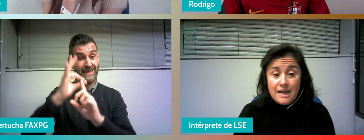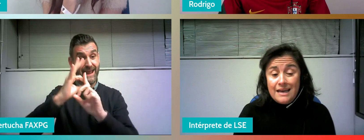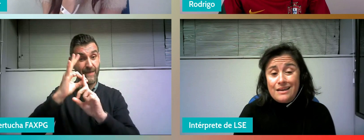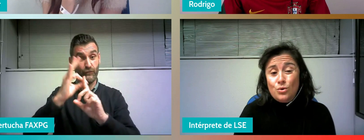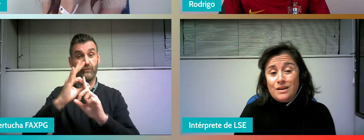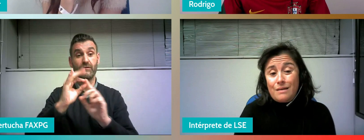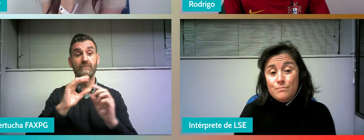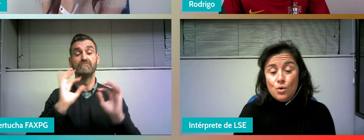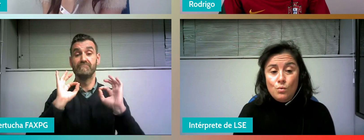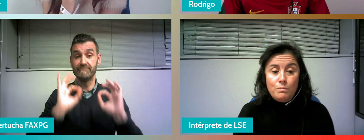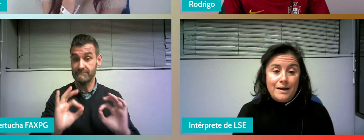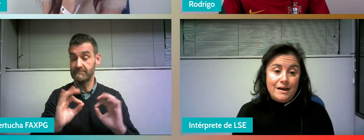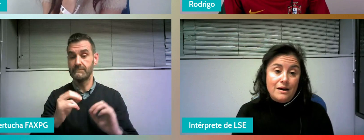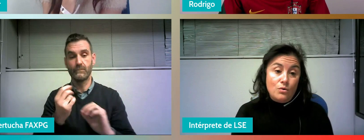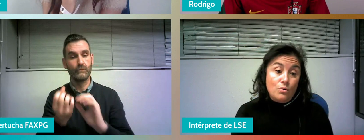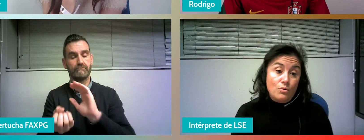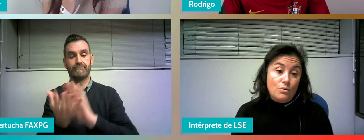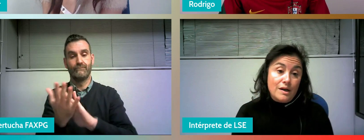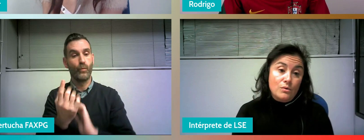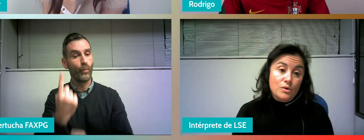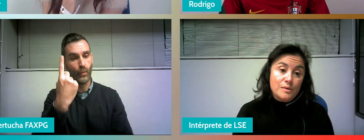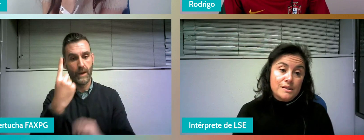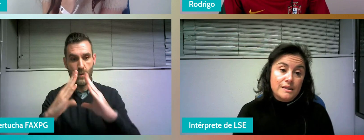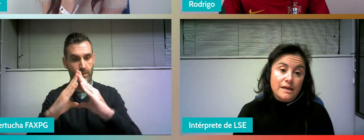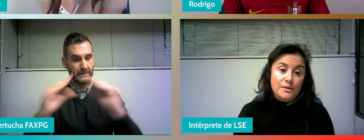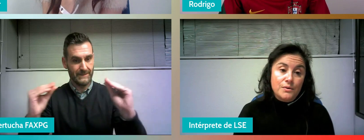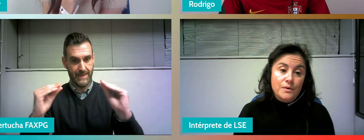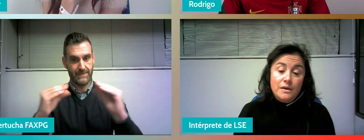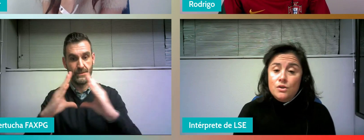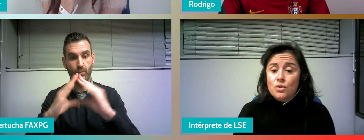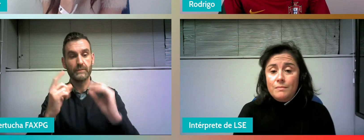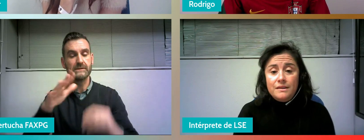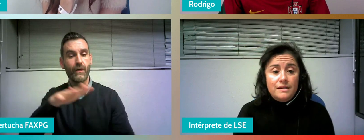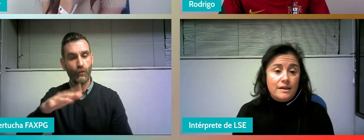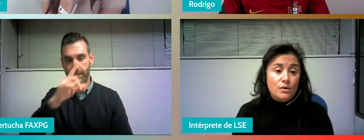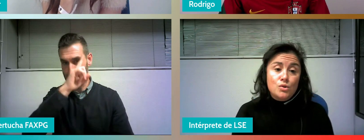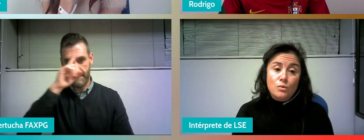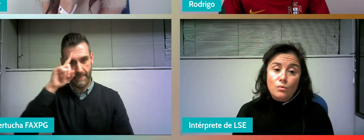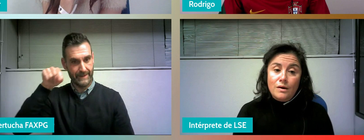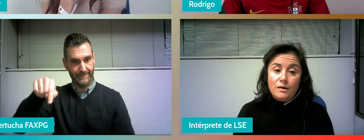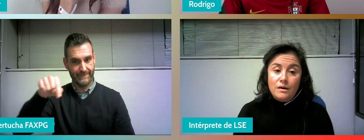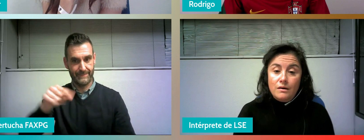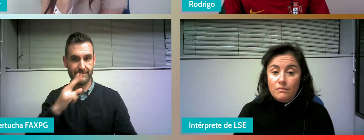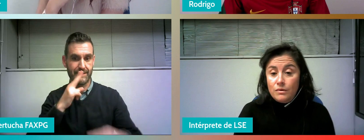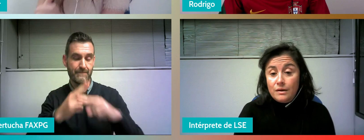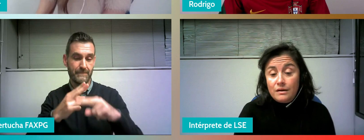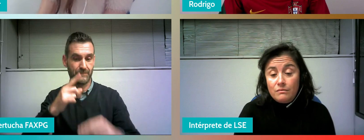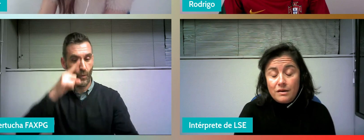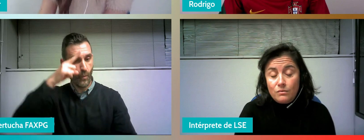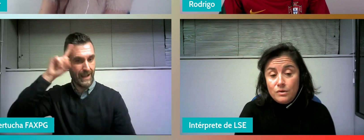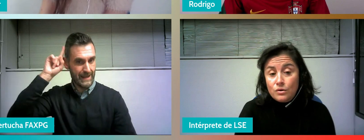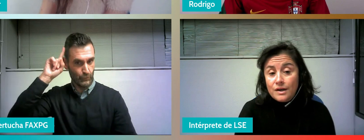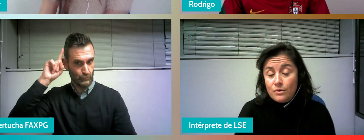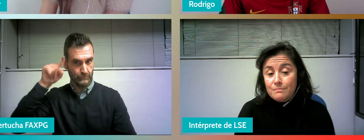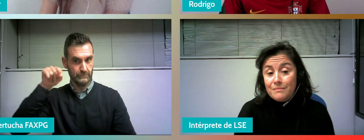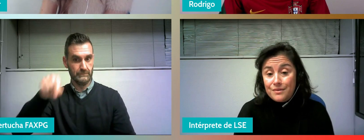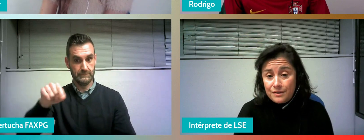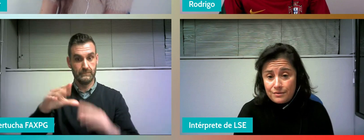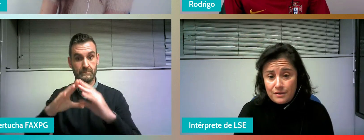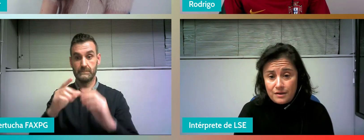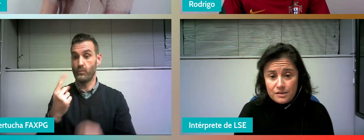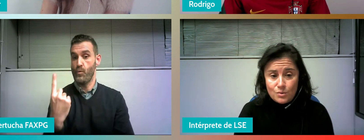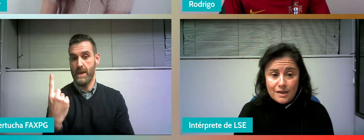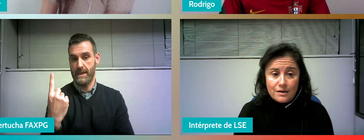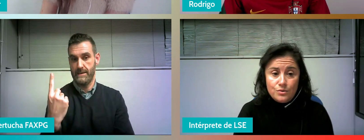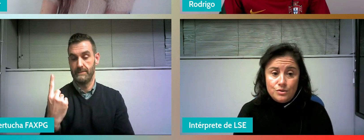tituladas. Cuando cambió para el grado universitario, solamente creóse un único grado en Madrid,